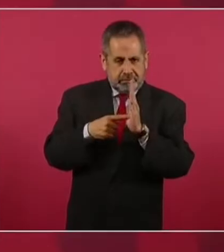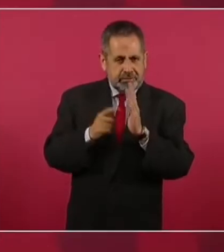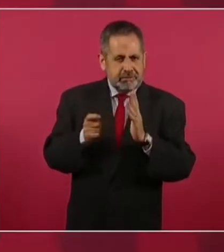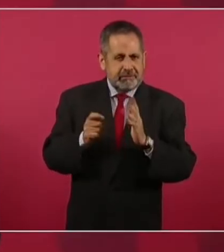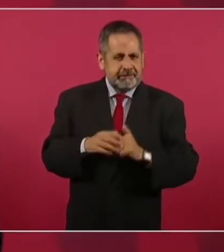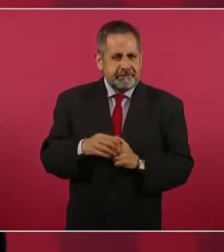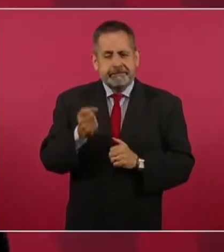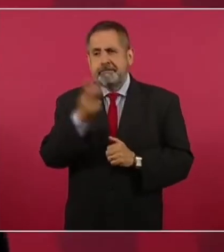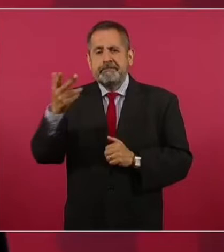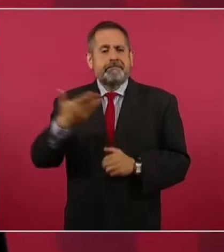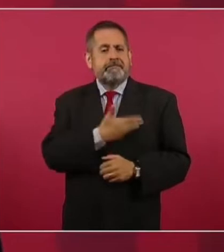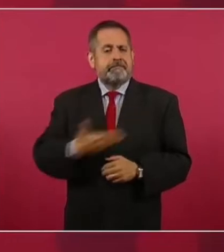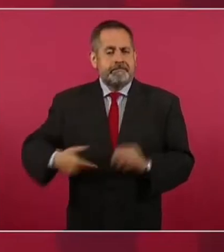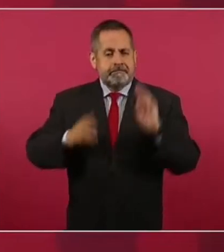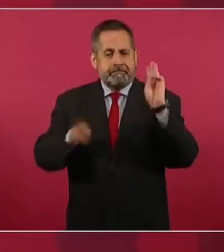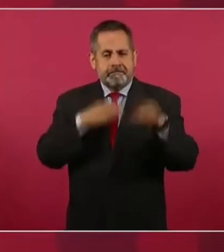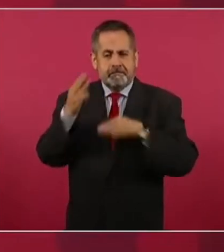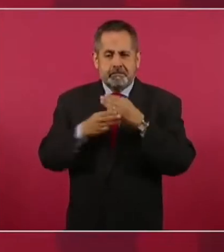están los presidentes en el mundo